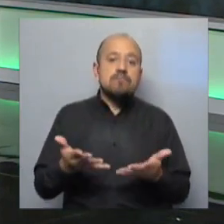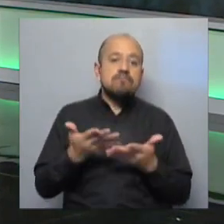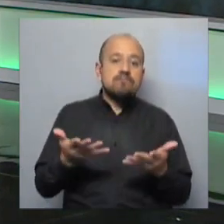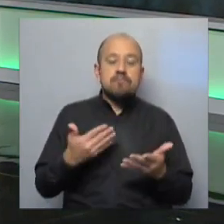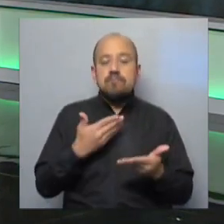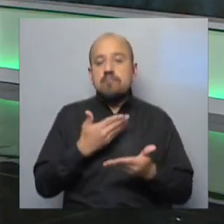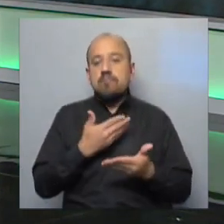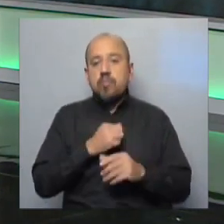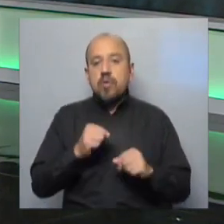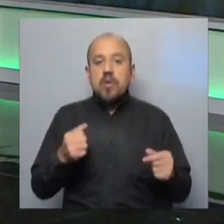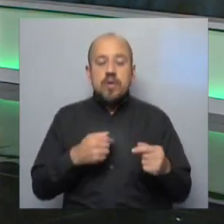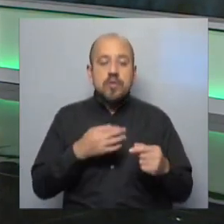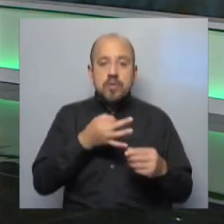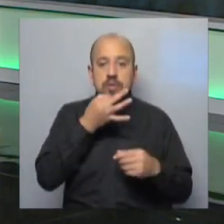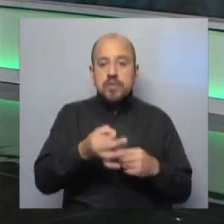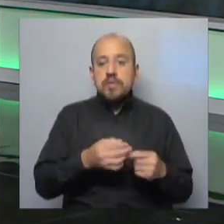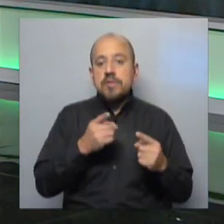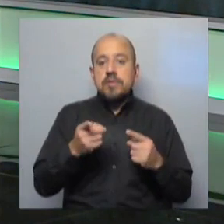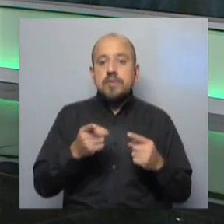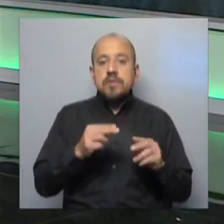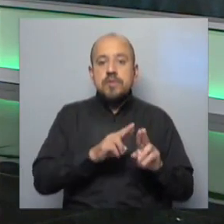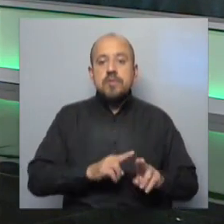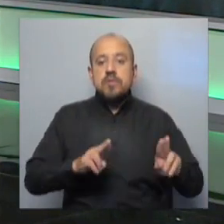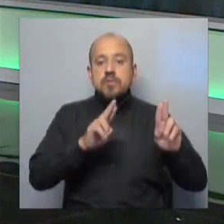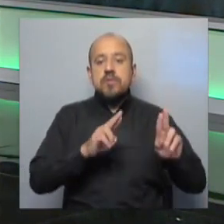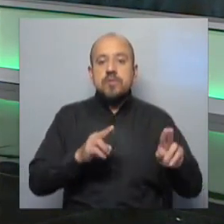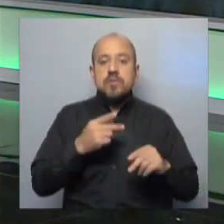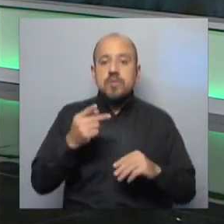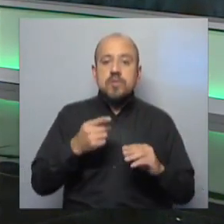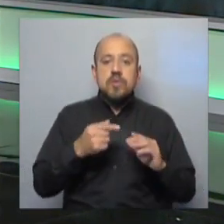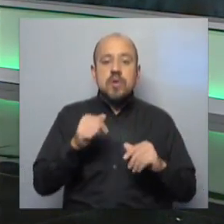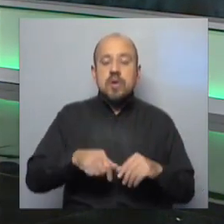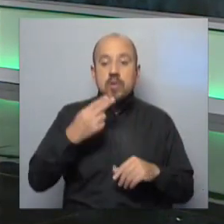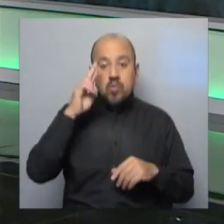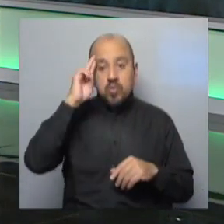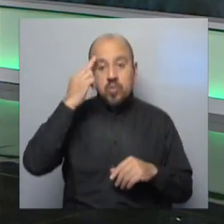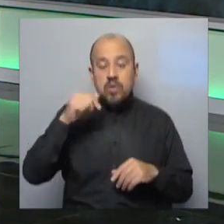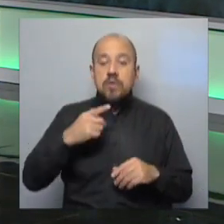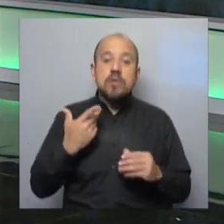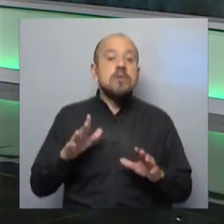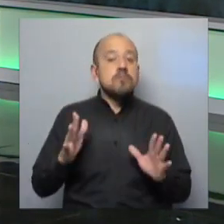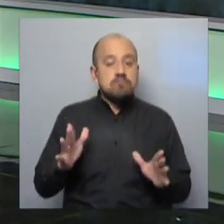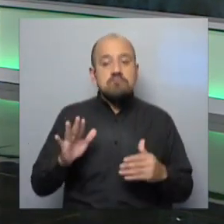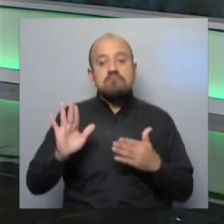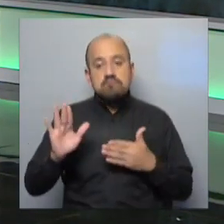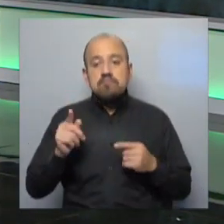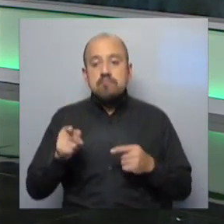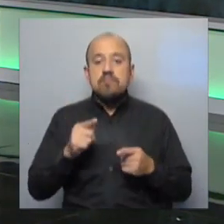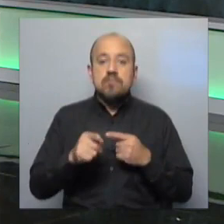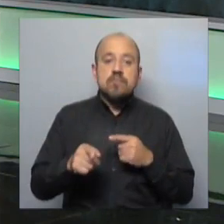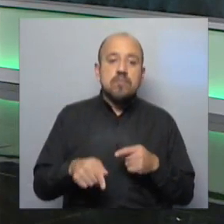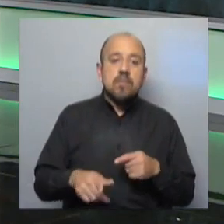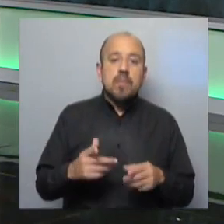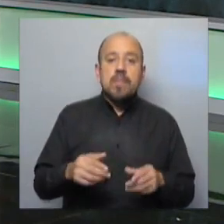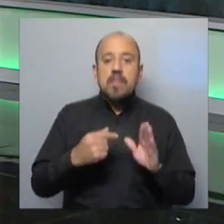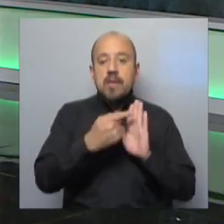sostenible y así lo expresan desde la onu en particular nuestro país se ha comprometido bastante con la agenda ambiental